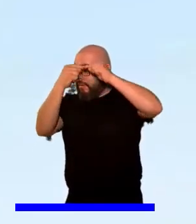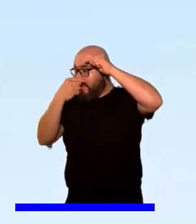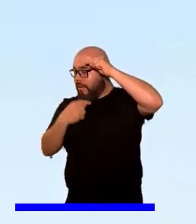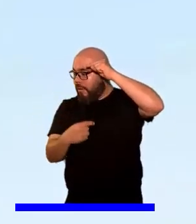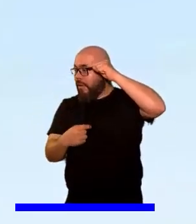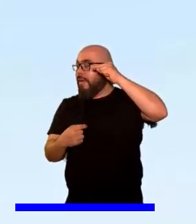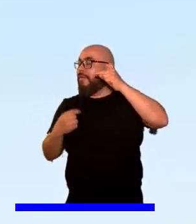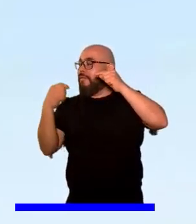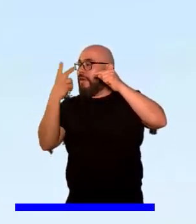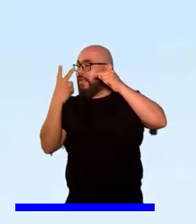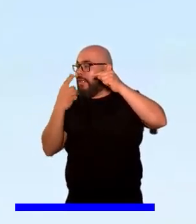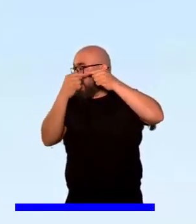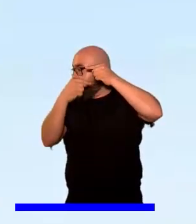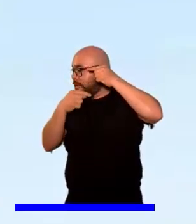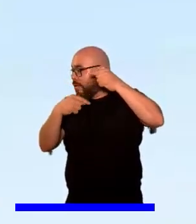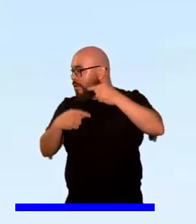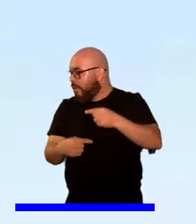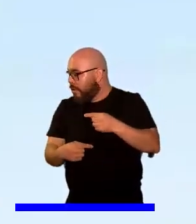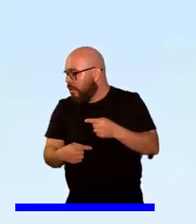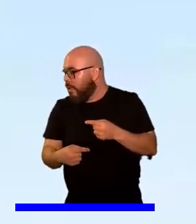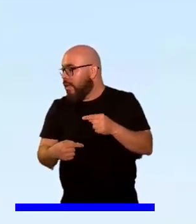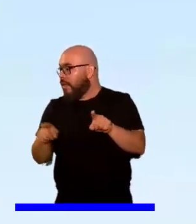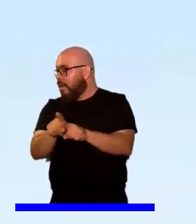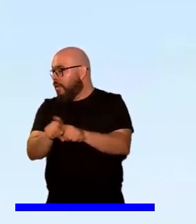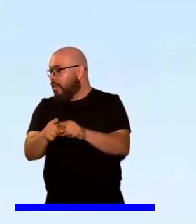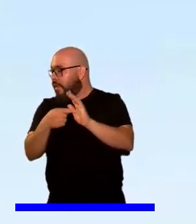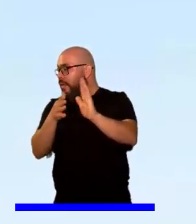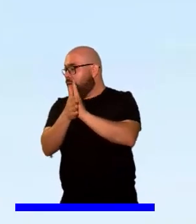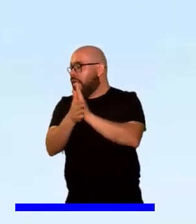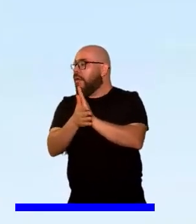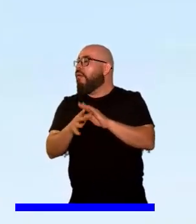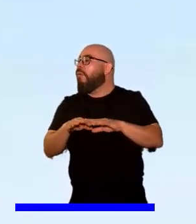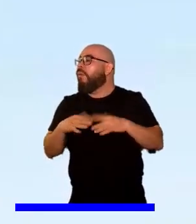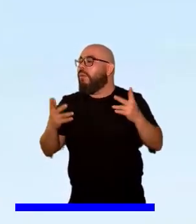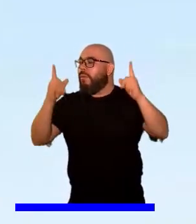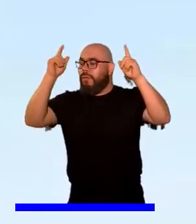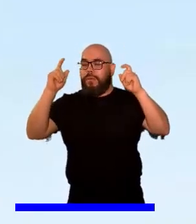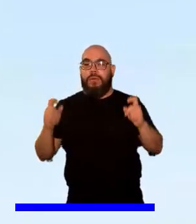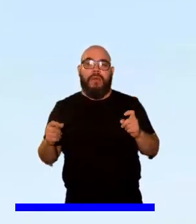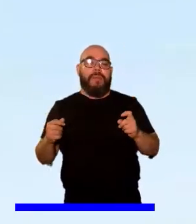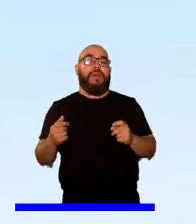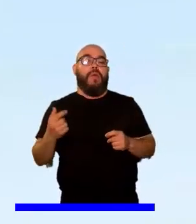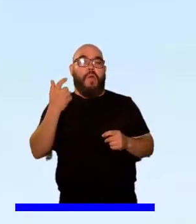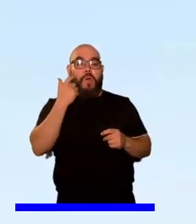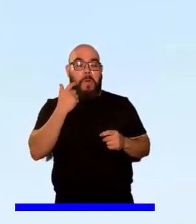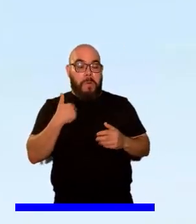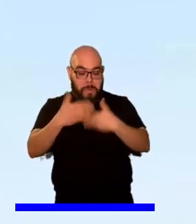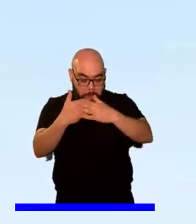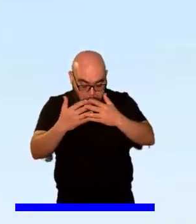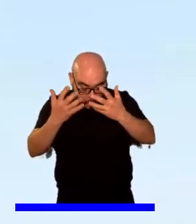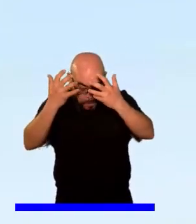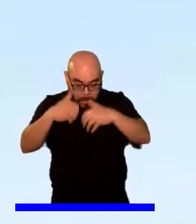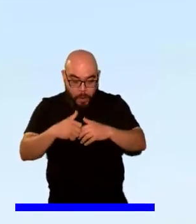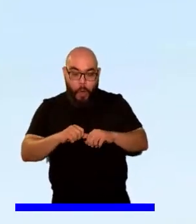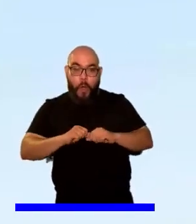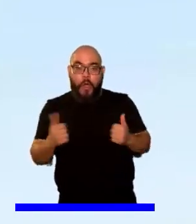Wikipedia. Cuando termina ese agente verde, determina que efectivamente no sabe quién es todavía, entonces vuelve a ejecutar hasta que encuentra por